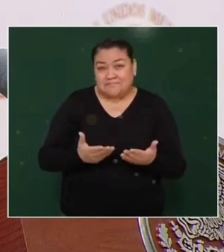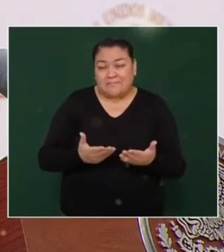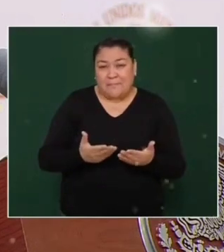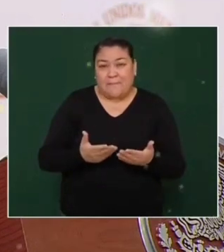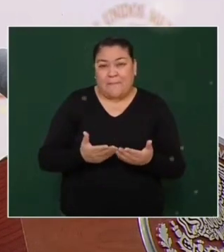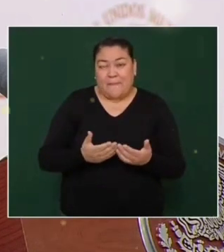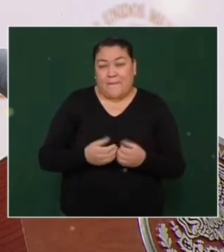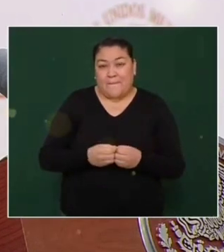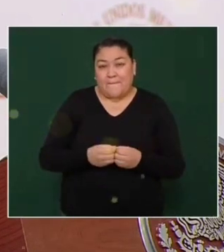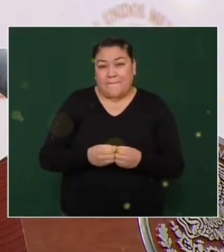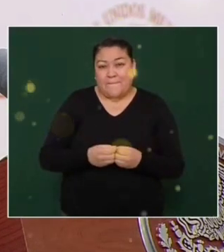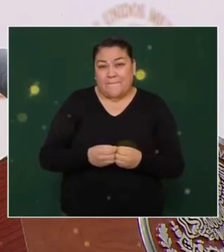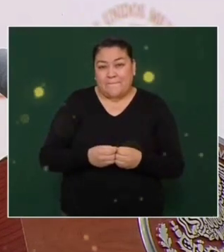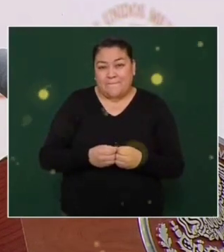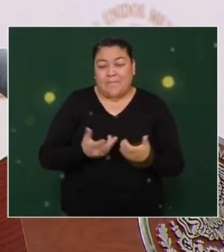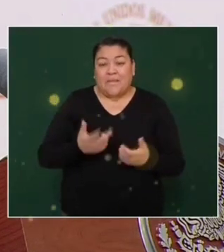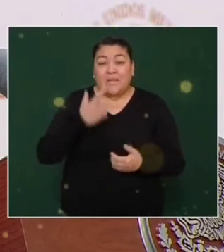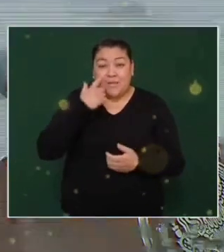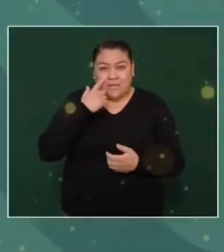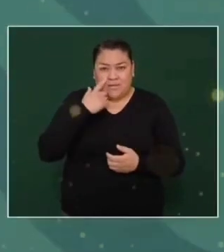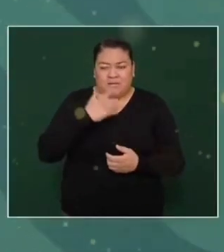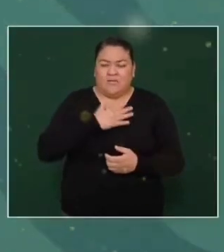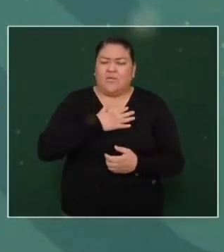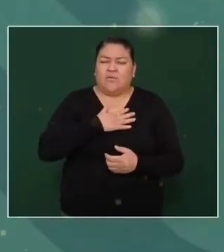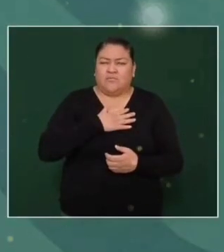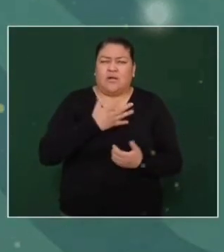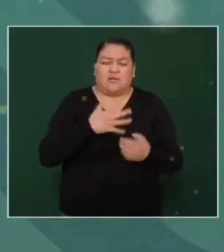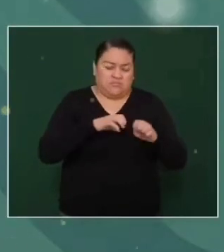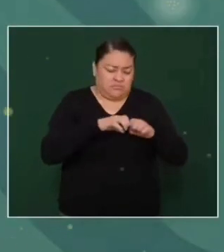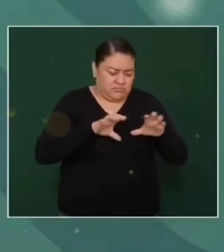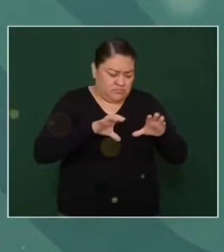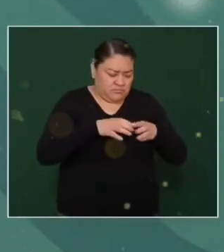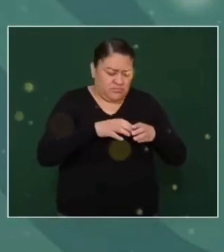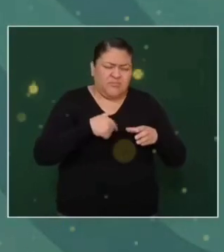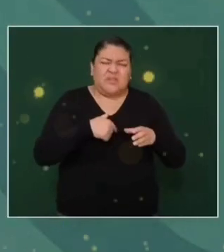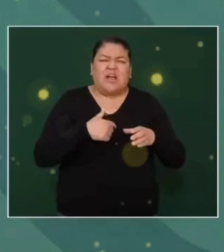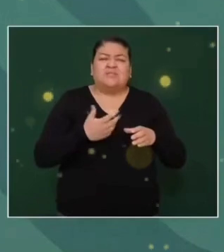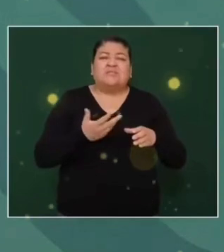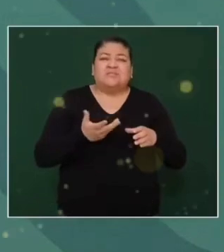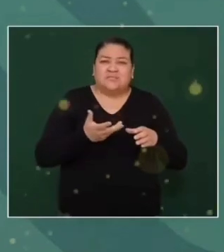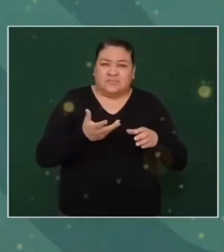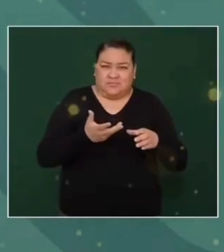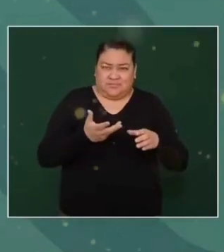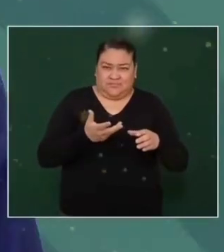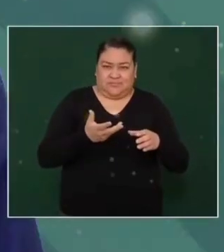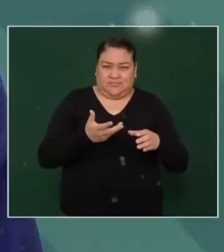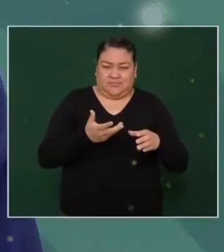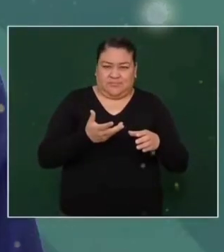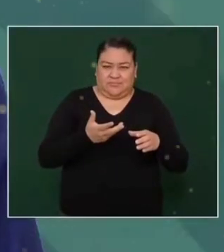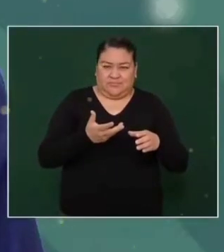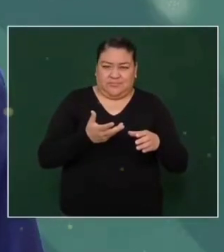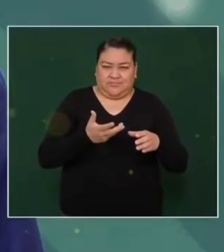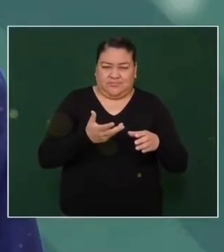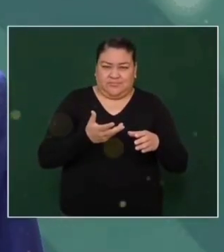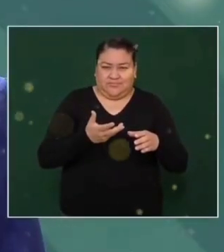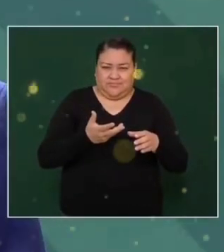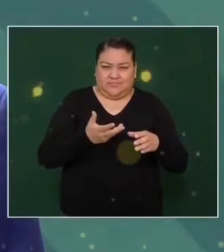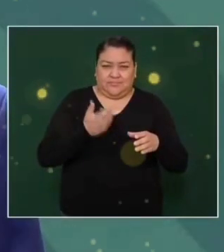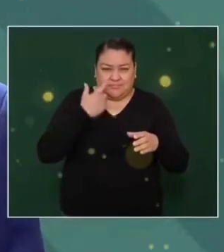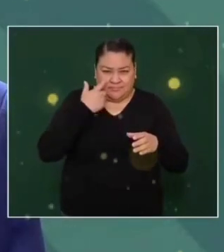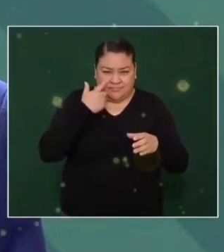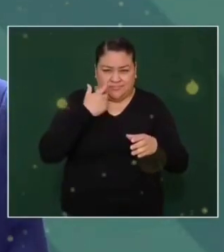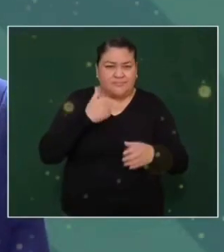al presidente de México y, como siempre digo, escucharlo es aprender, ¿no? A ser mejor persona, a ser